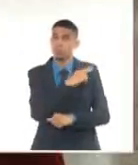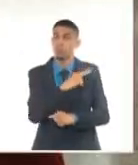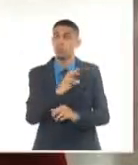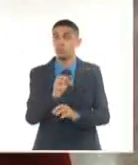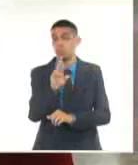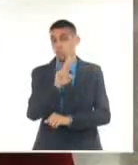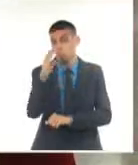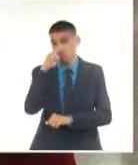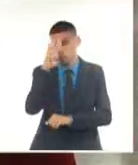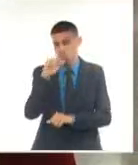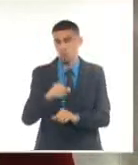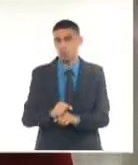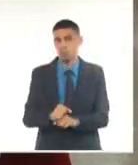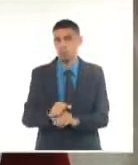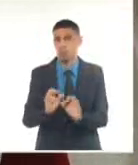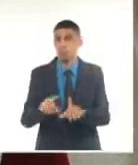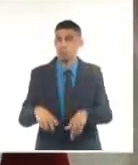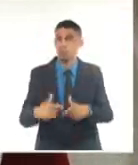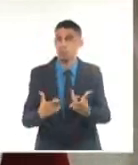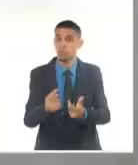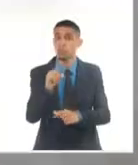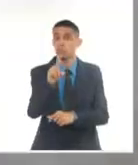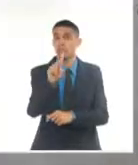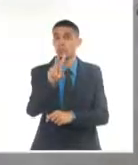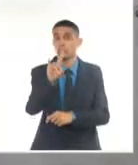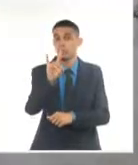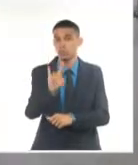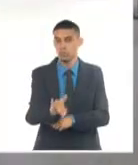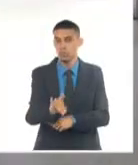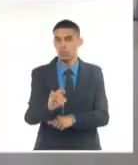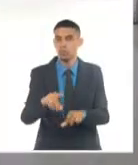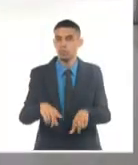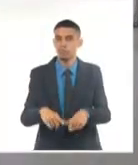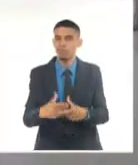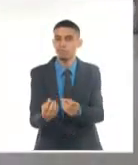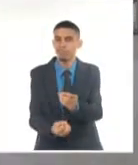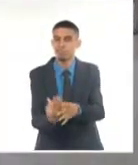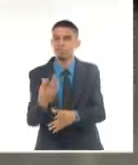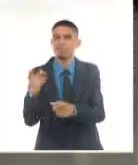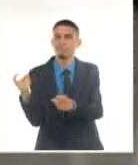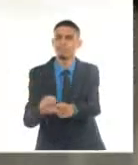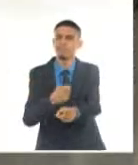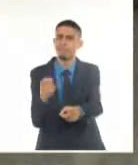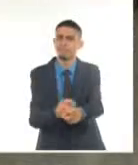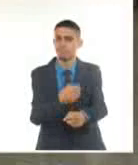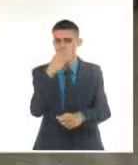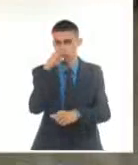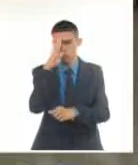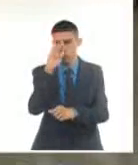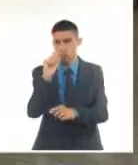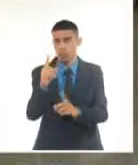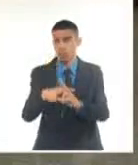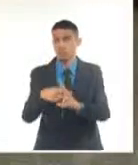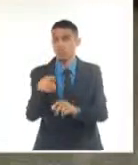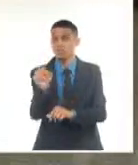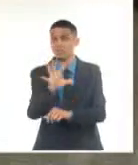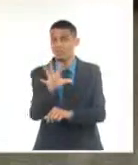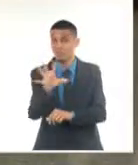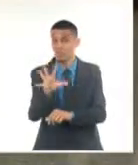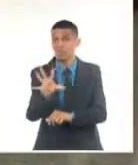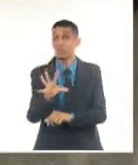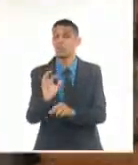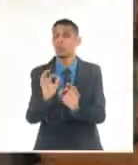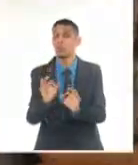Cubana cuando se conmemoran el aniversario 129 del inicio de la guerra necesaria y el quinto de la promulgación de la